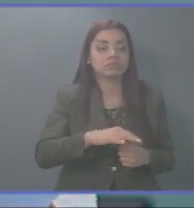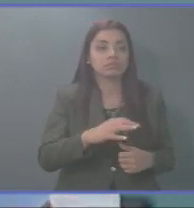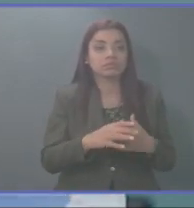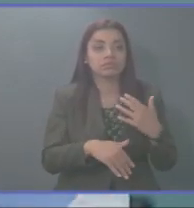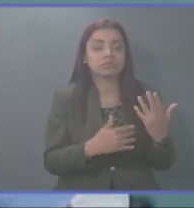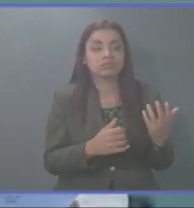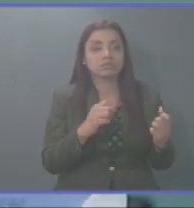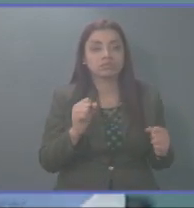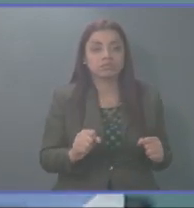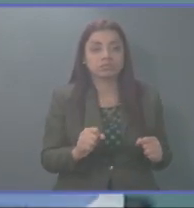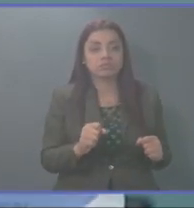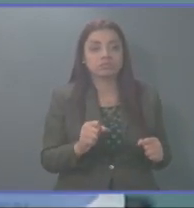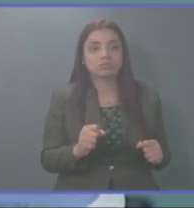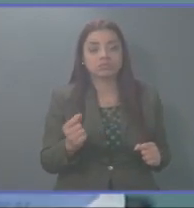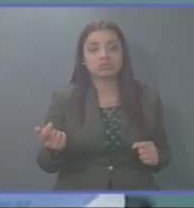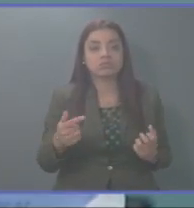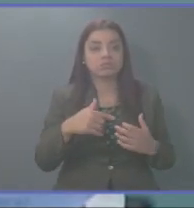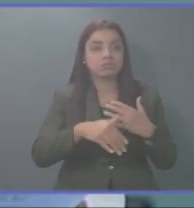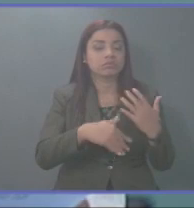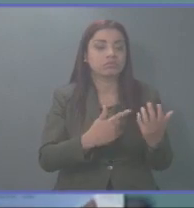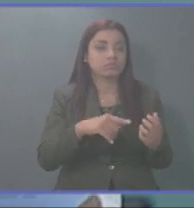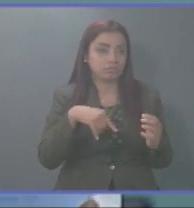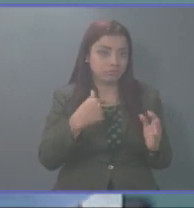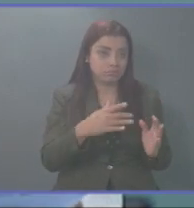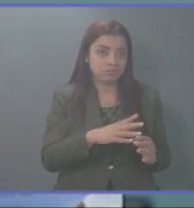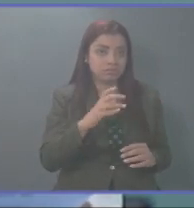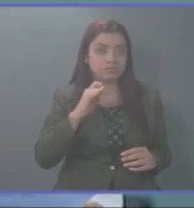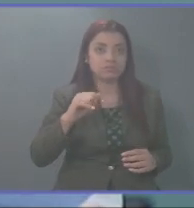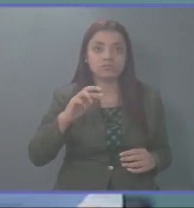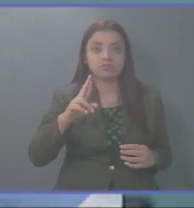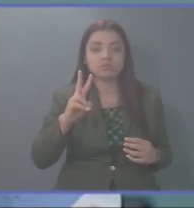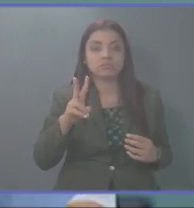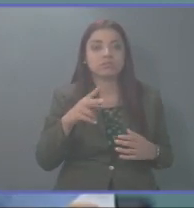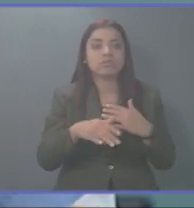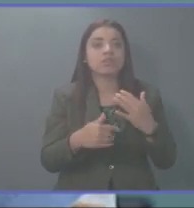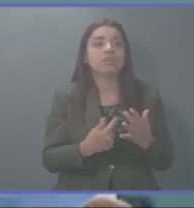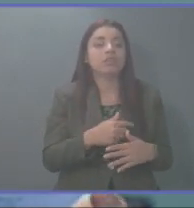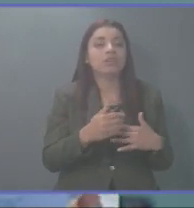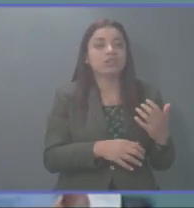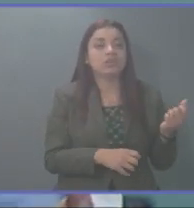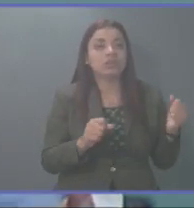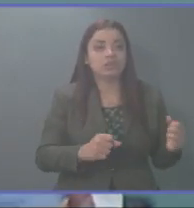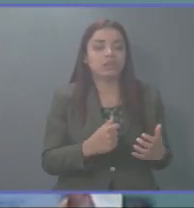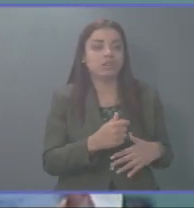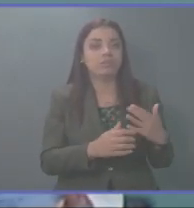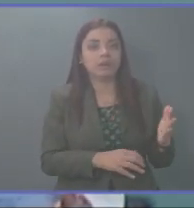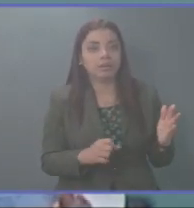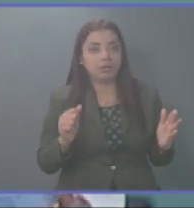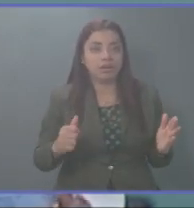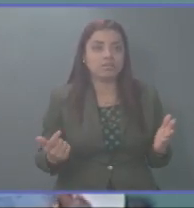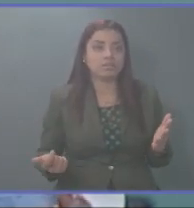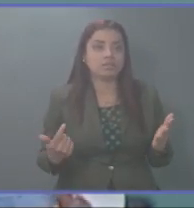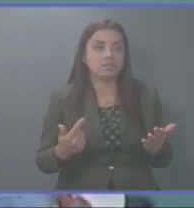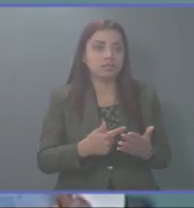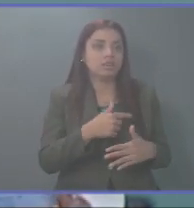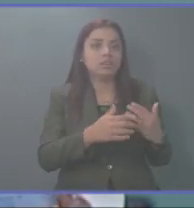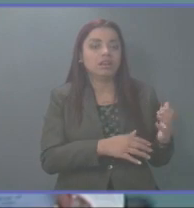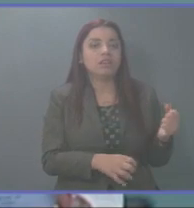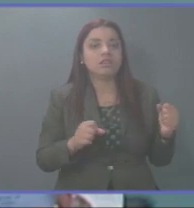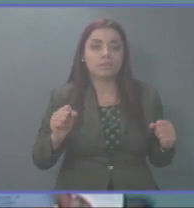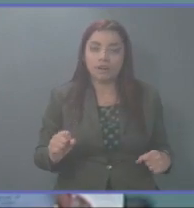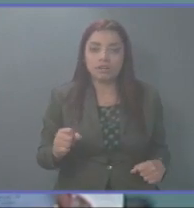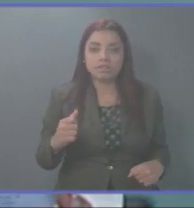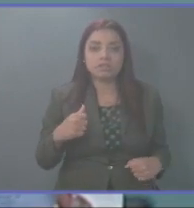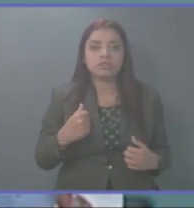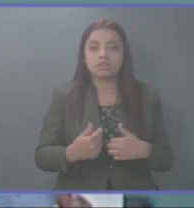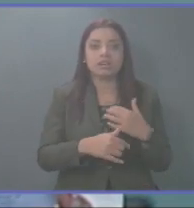debidamente numerada, así como firmada y sellada por la Junta Receptora de Votos correspondiente. 3. Para la elección de diputaciones